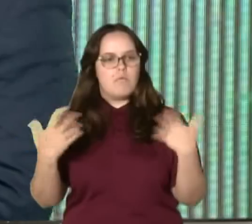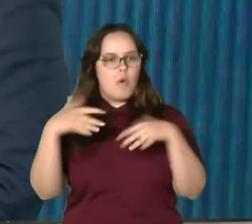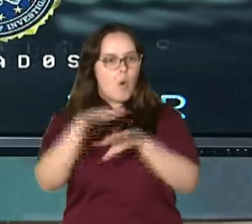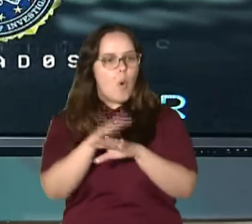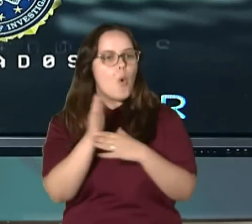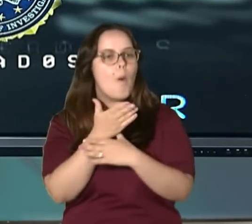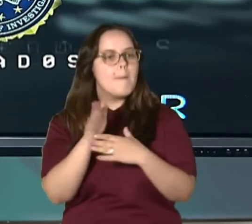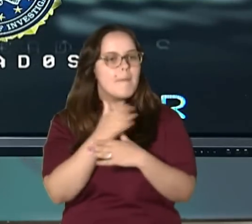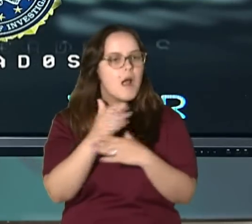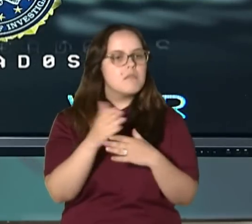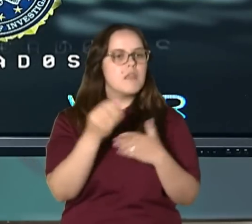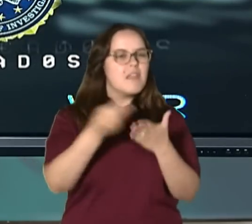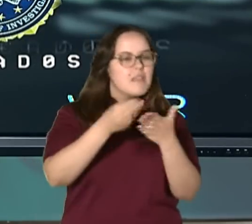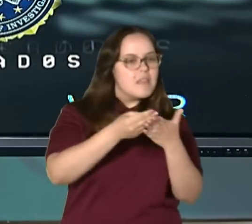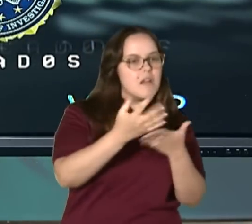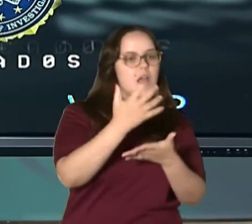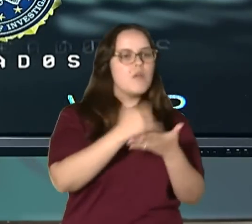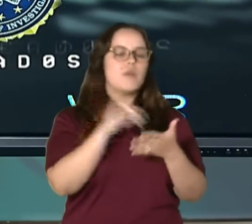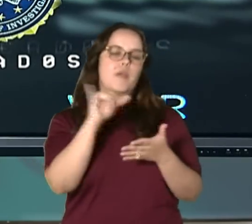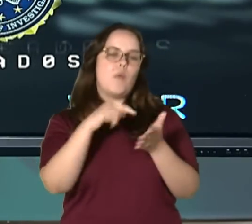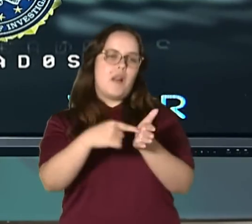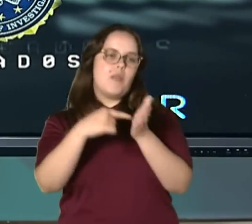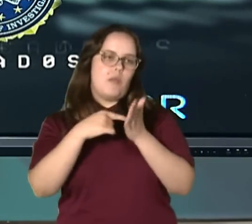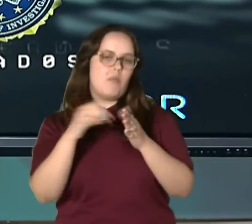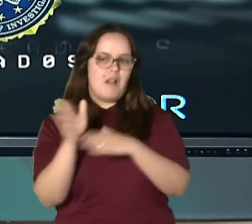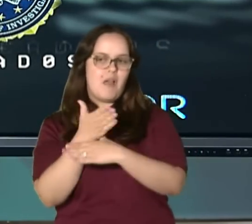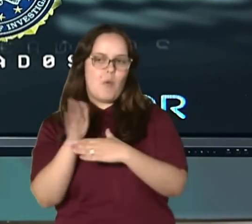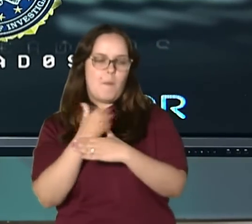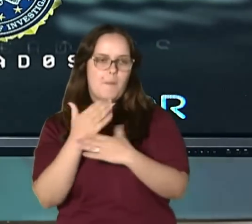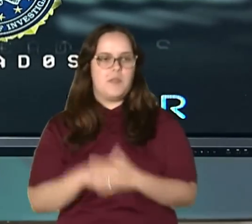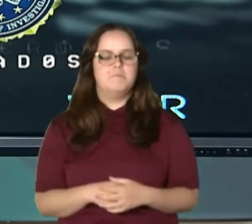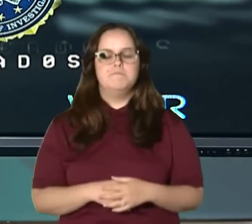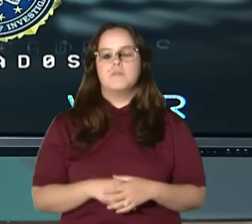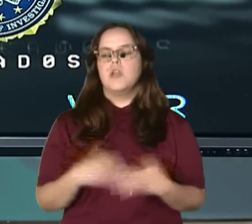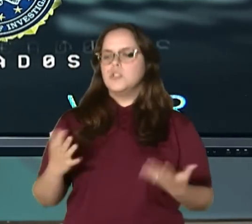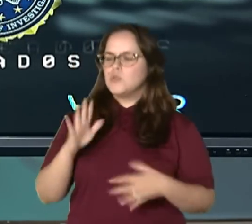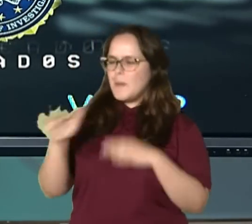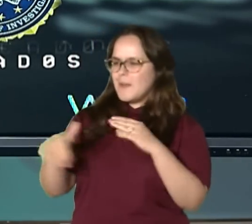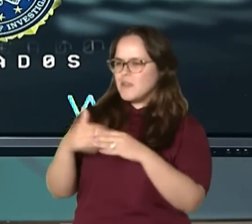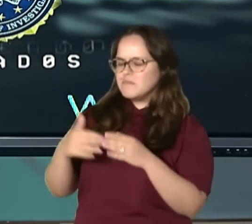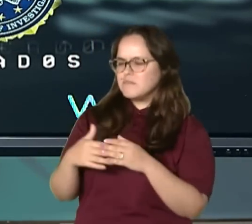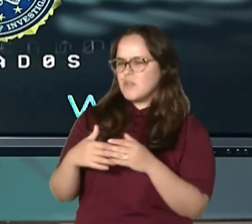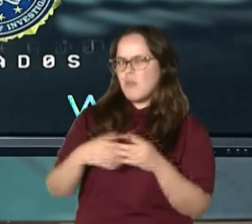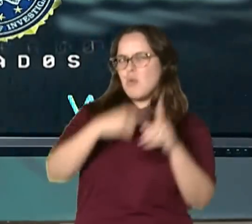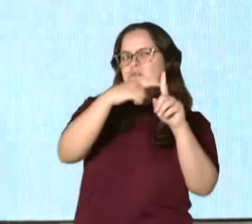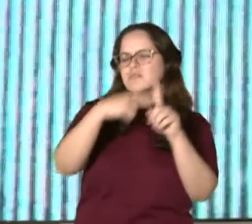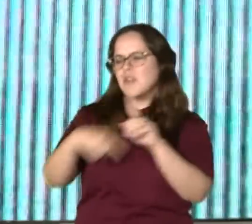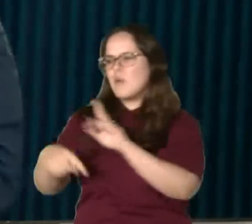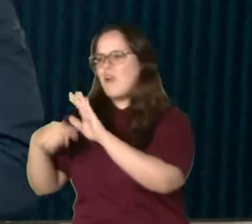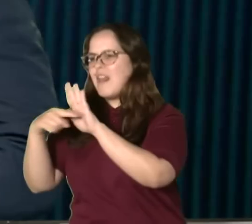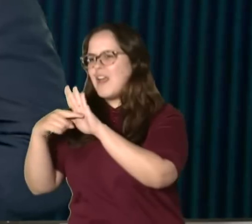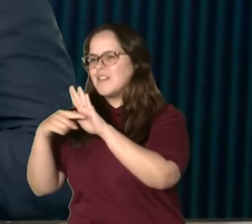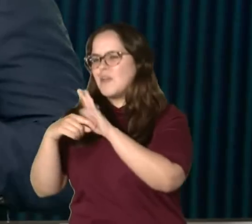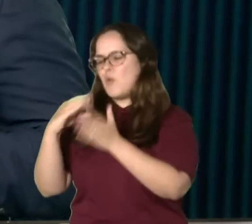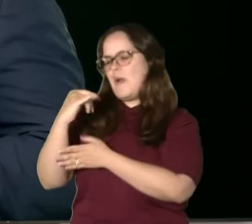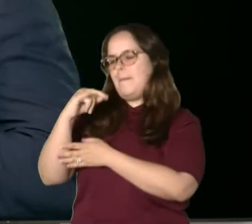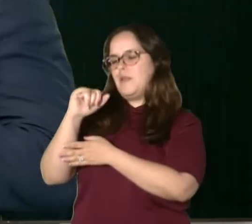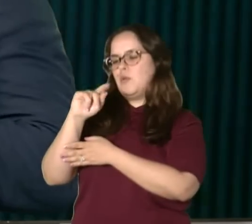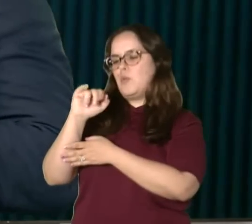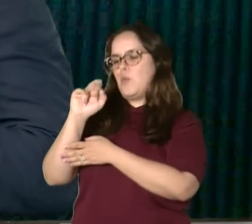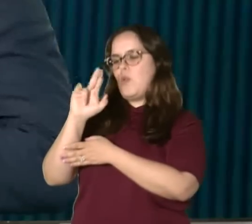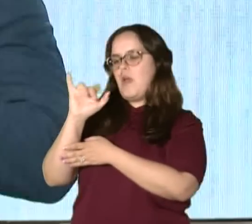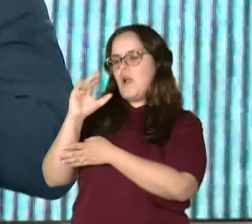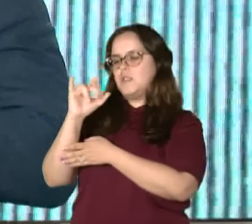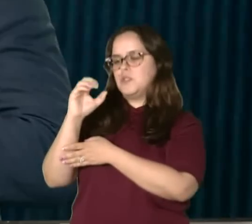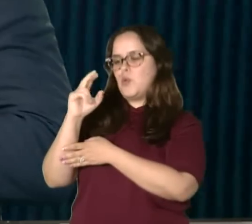en qué puede beneficiar esto en el matrimonio o perjudicar bien las capitulaciones lo que hace es que establece